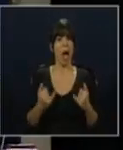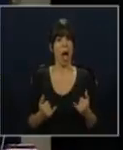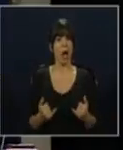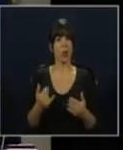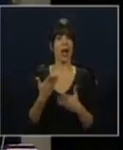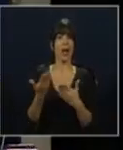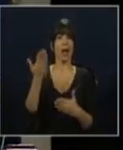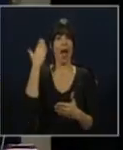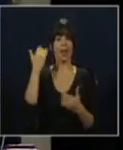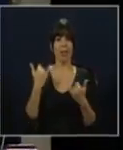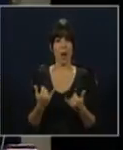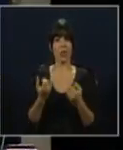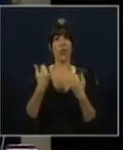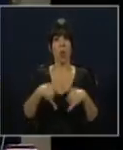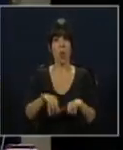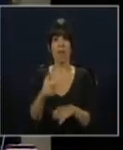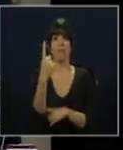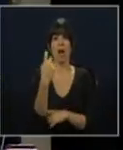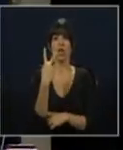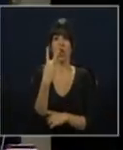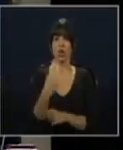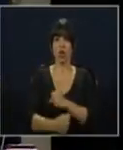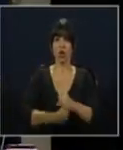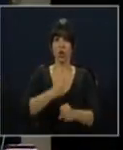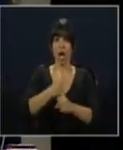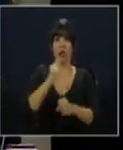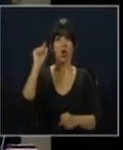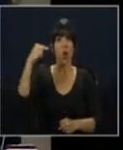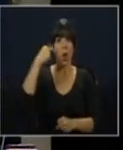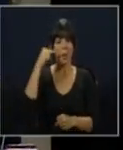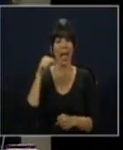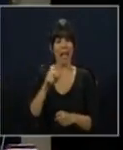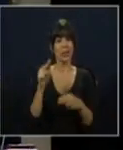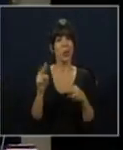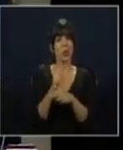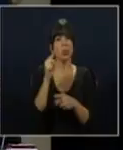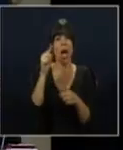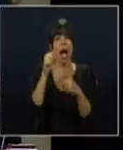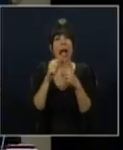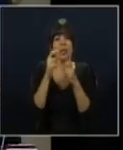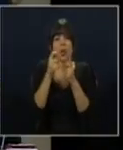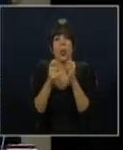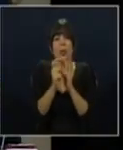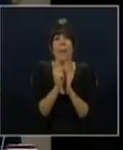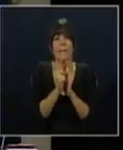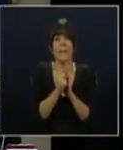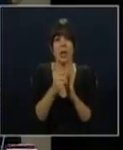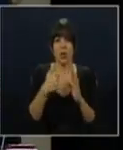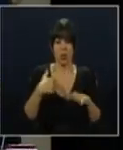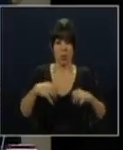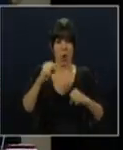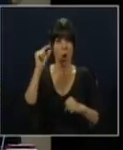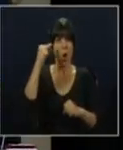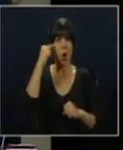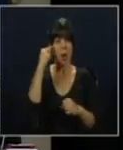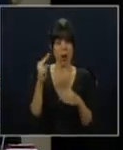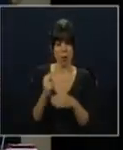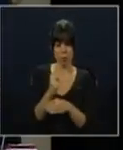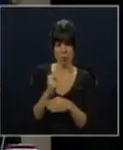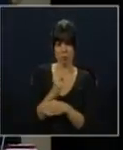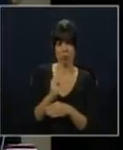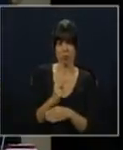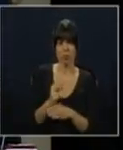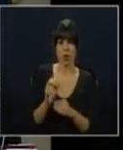pues restan aún 2 años de gobierno que utilizaremos hasta el último minuto de mi mandato